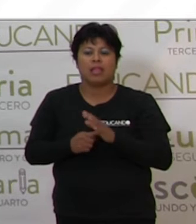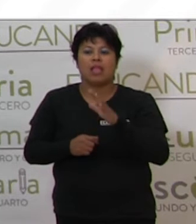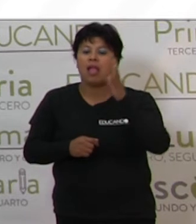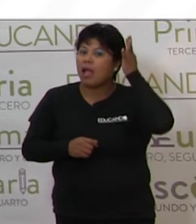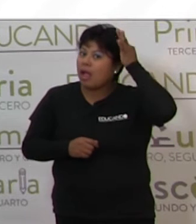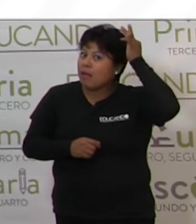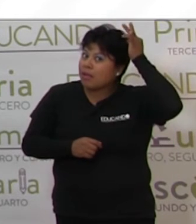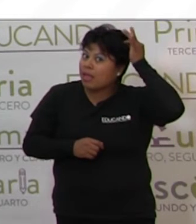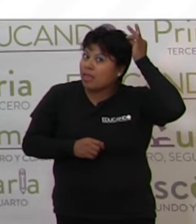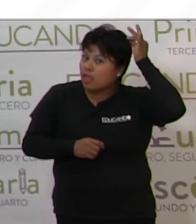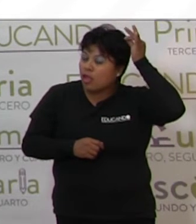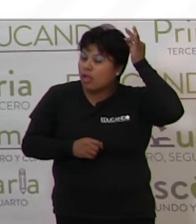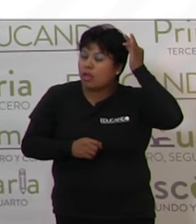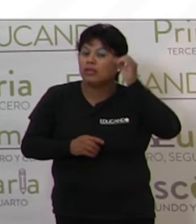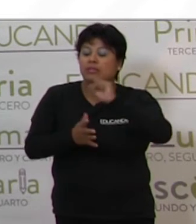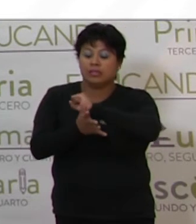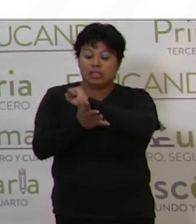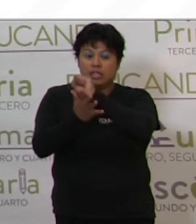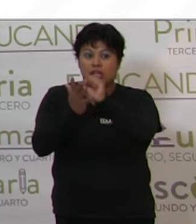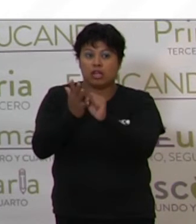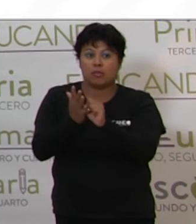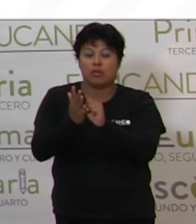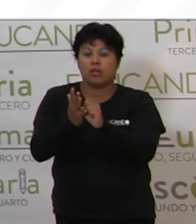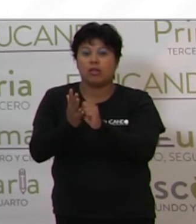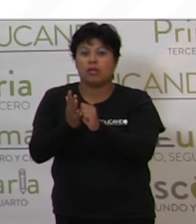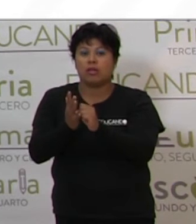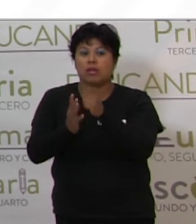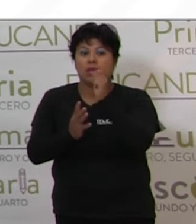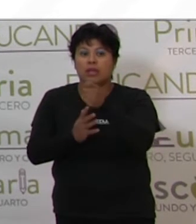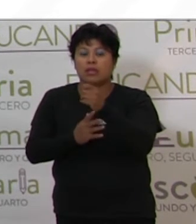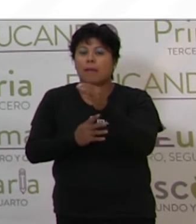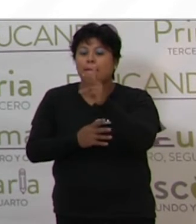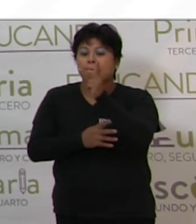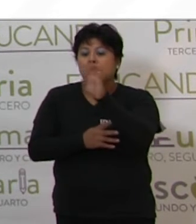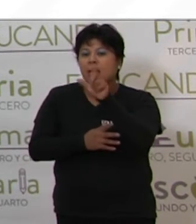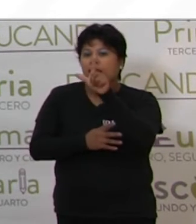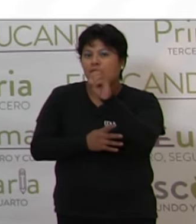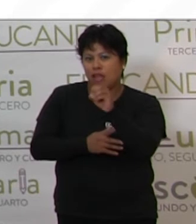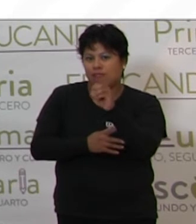cabello, y su sinónimo es pelo,